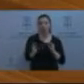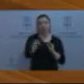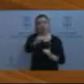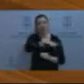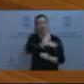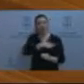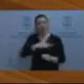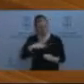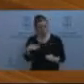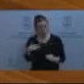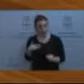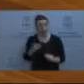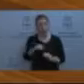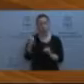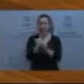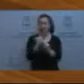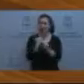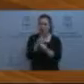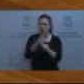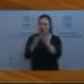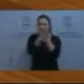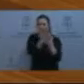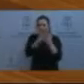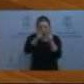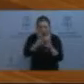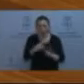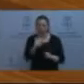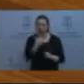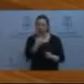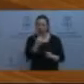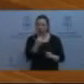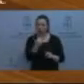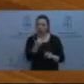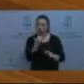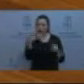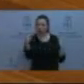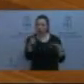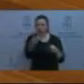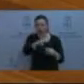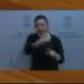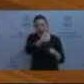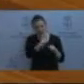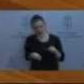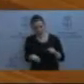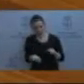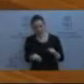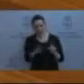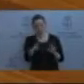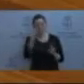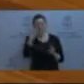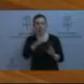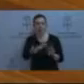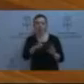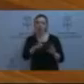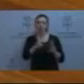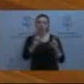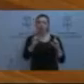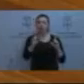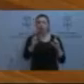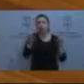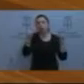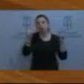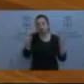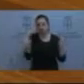y estamos trabajando y estudiando, algo singular y distinto. Pero bueno, es un paréntesis. Otros